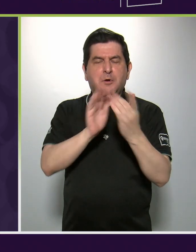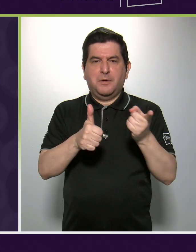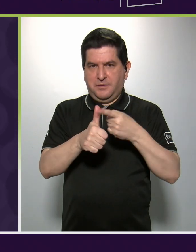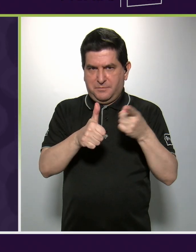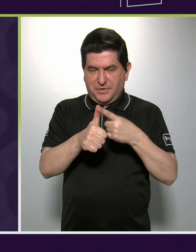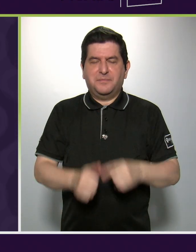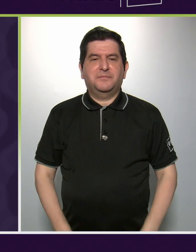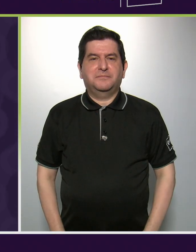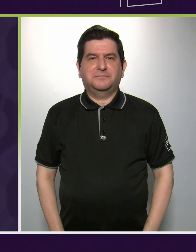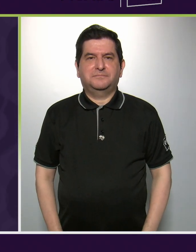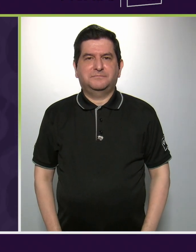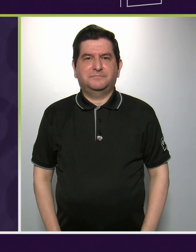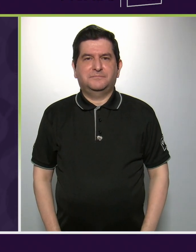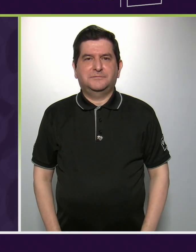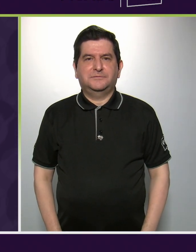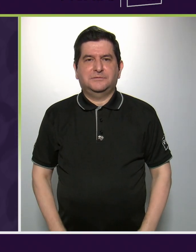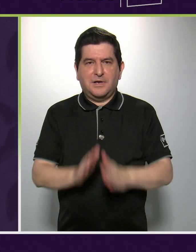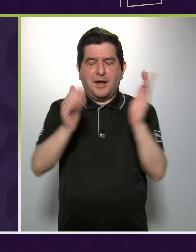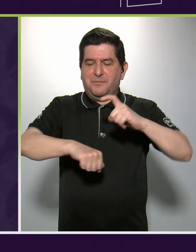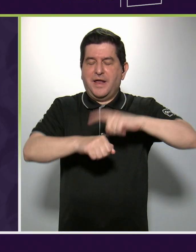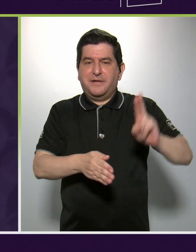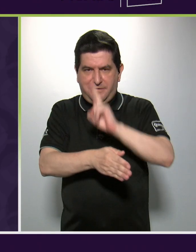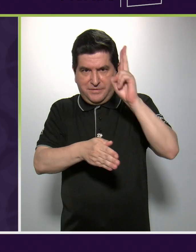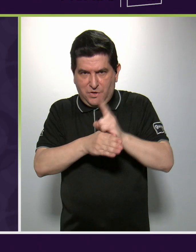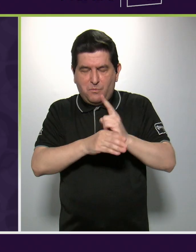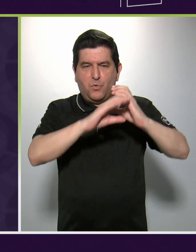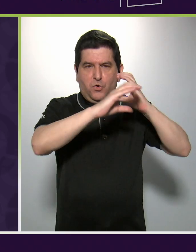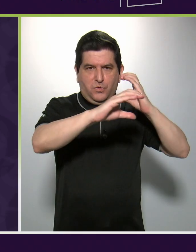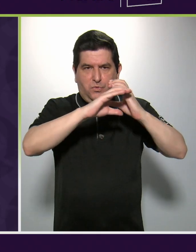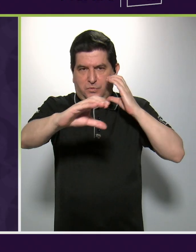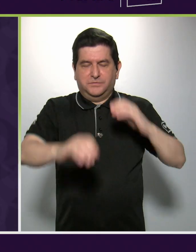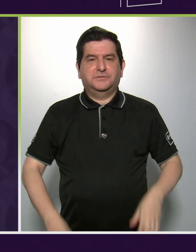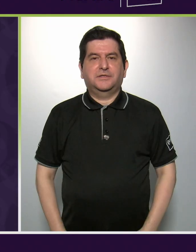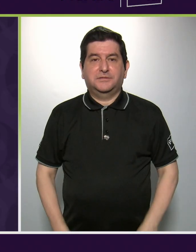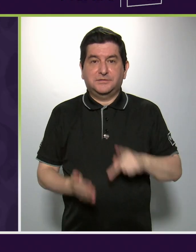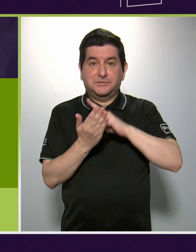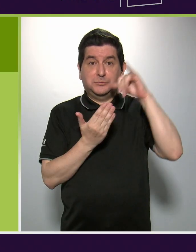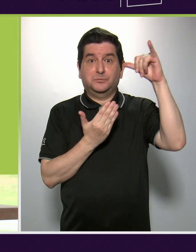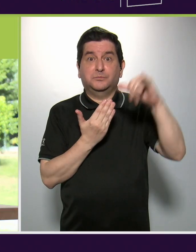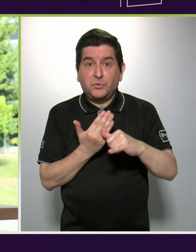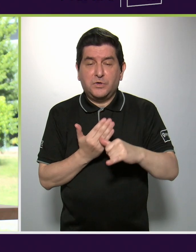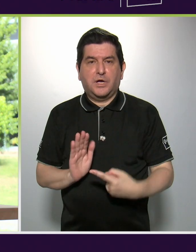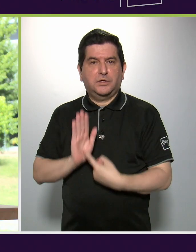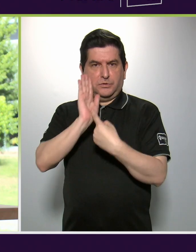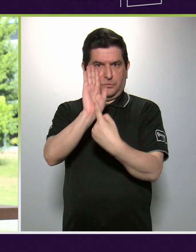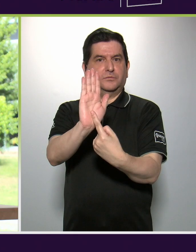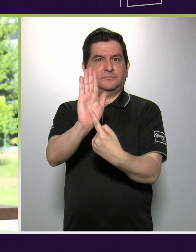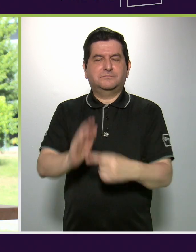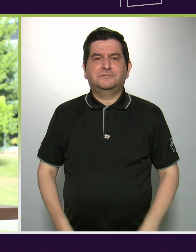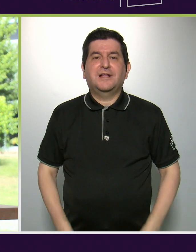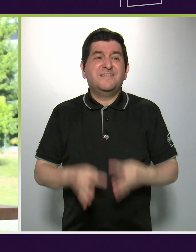de los autobuses, ¿verdad? Es un proyecto que se presentó y que pretendía aumentar la vida útil de